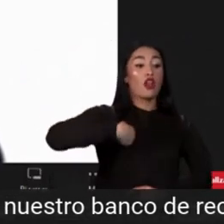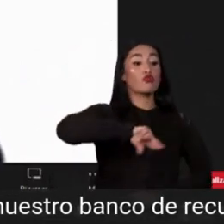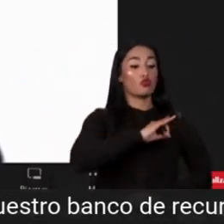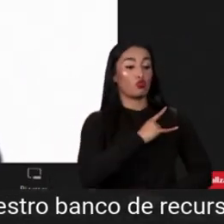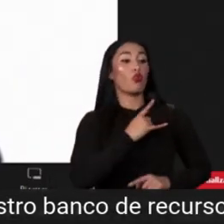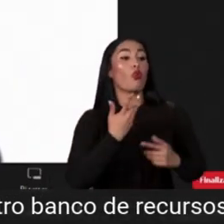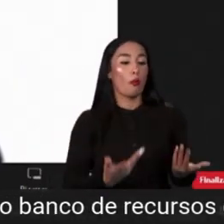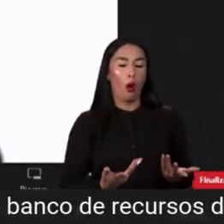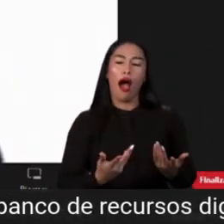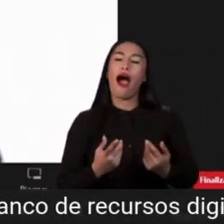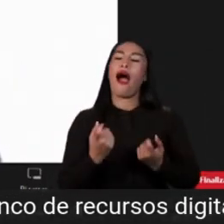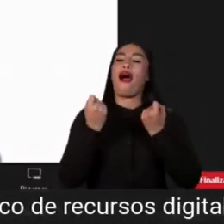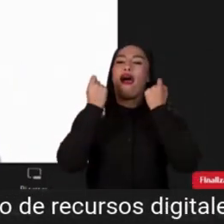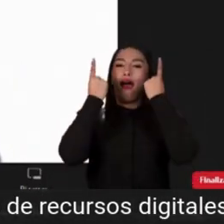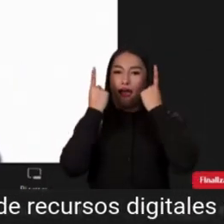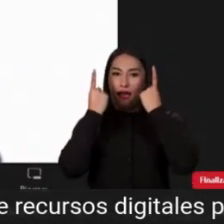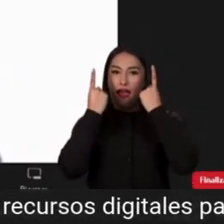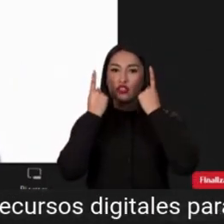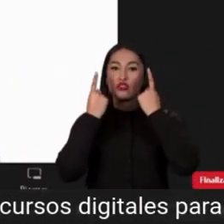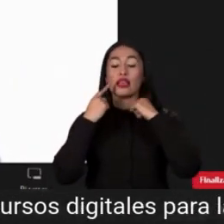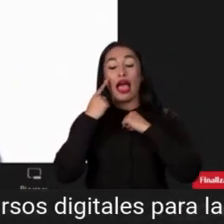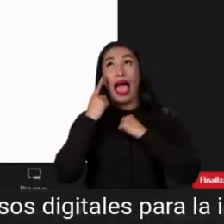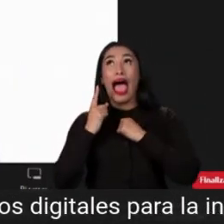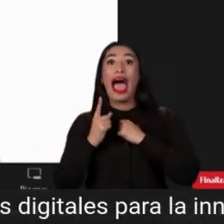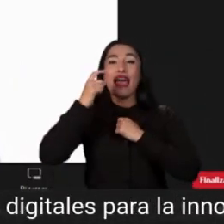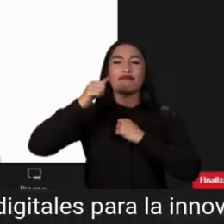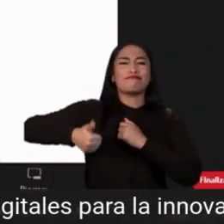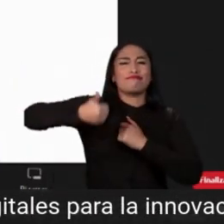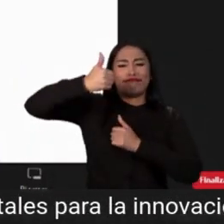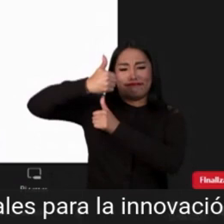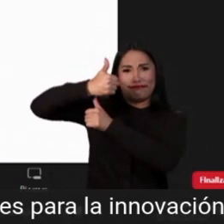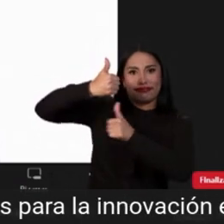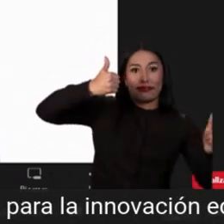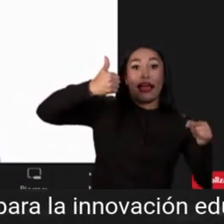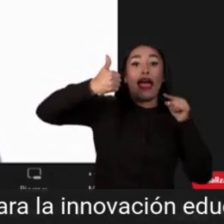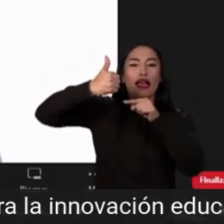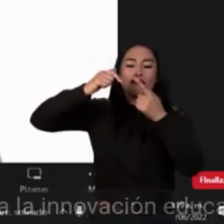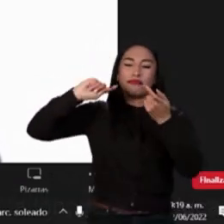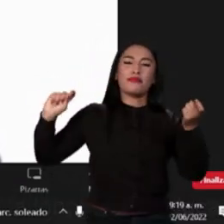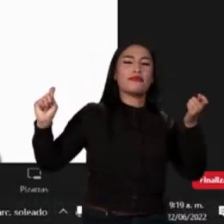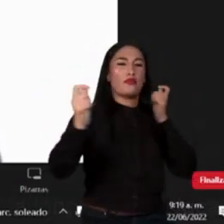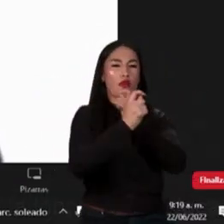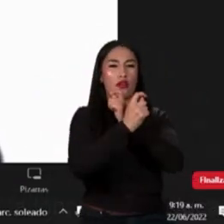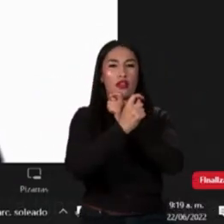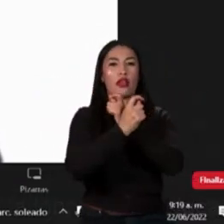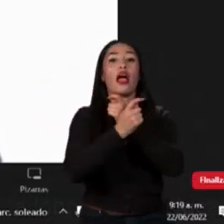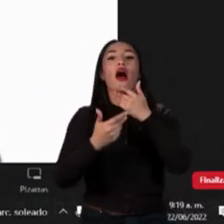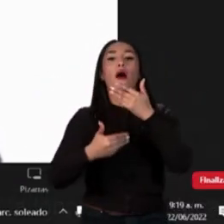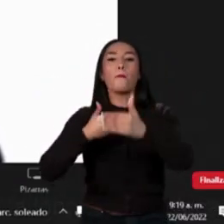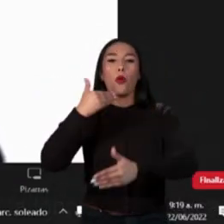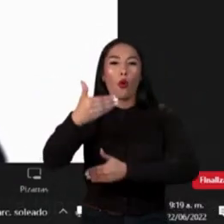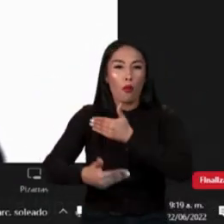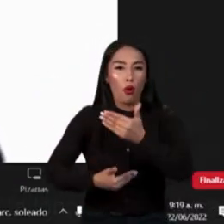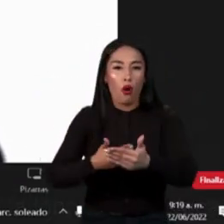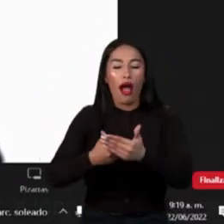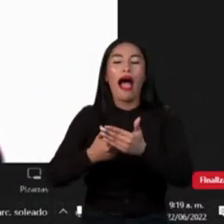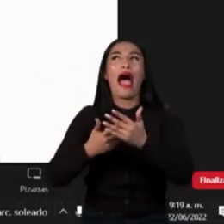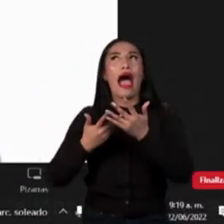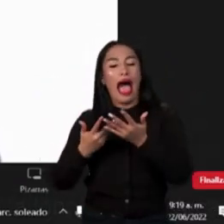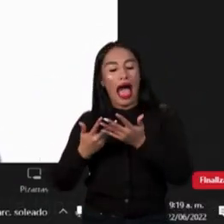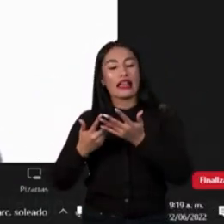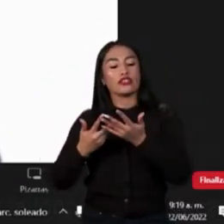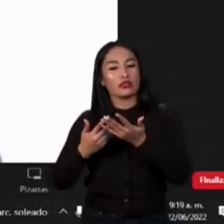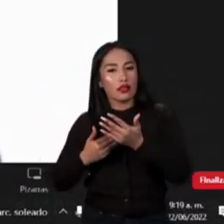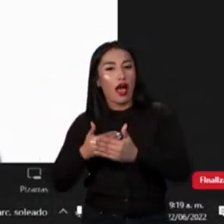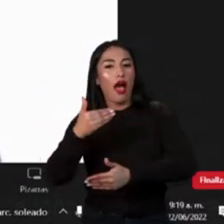El cambio también debe ser de arriba hacia abajo, ¿no? Con un enfoque top-down, como se dice en inglés, descendente, y debe de inspirar, ¿no?